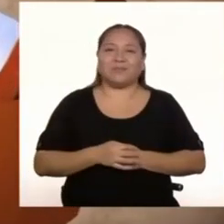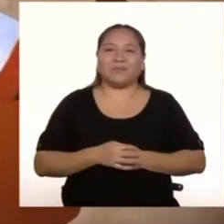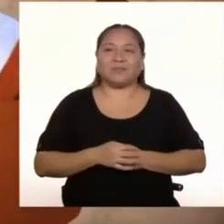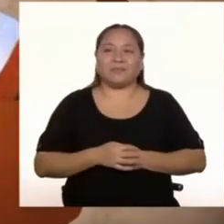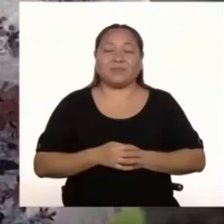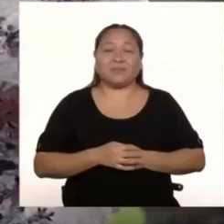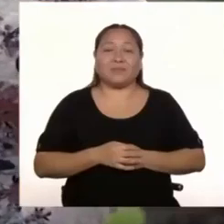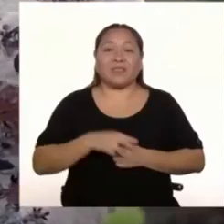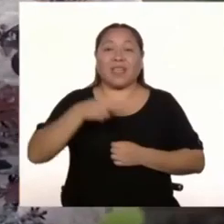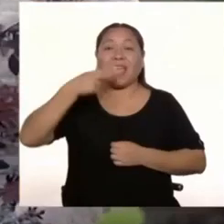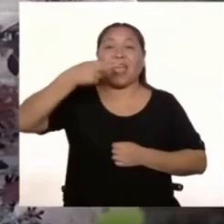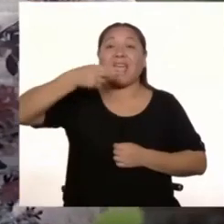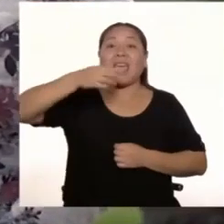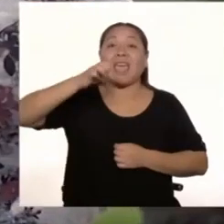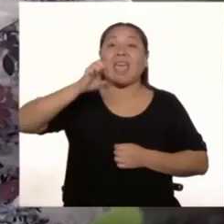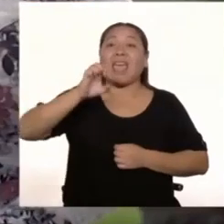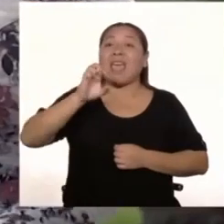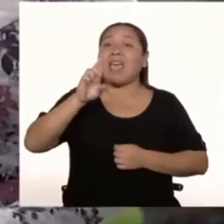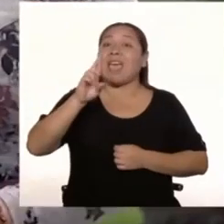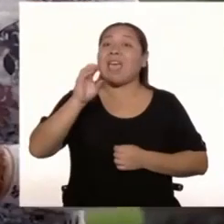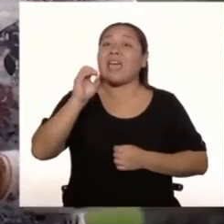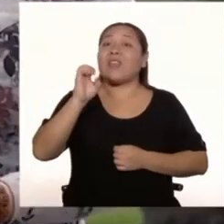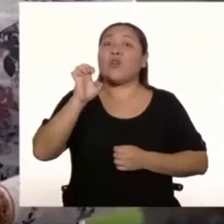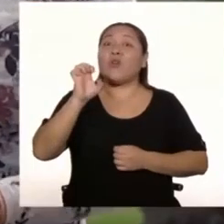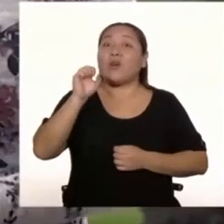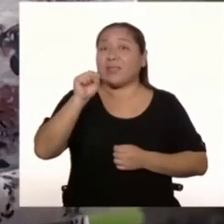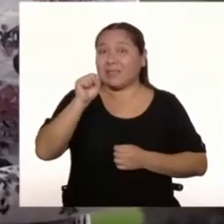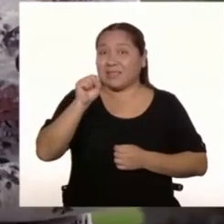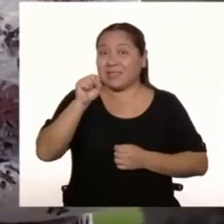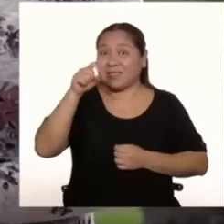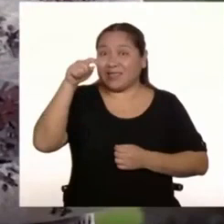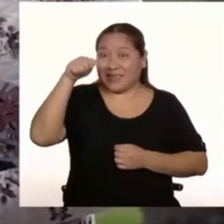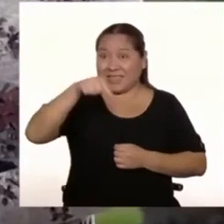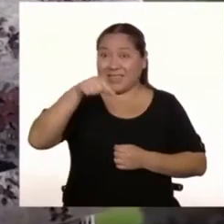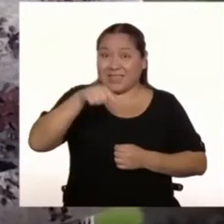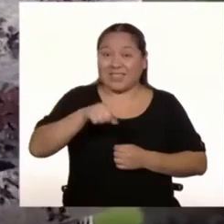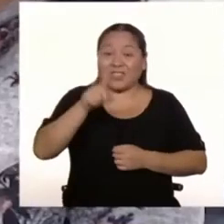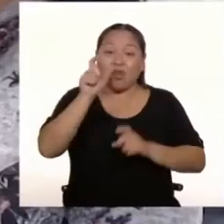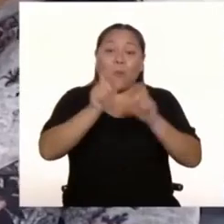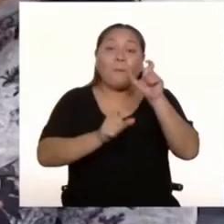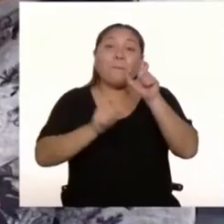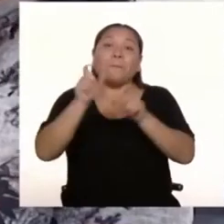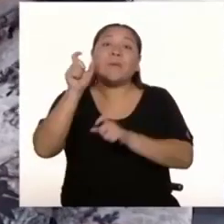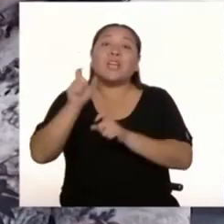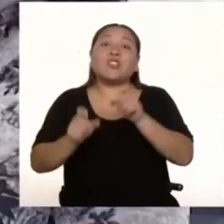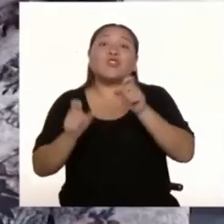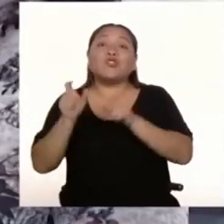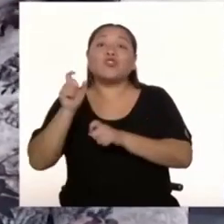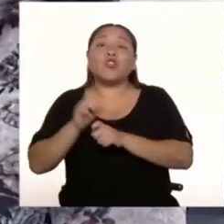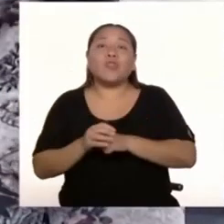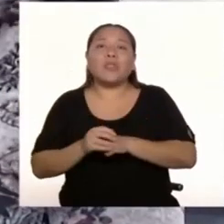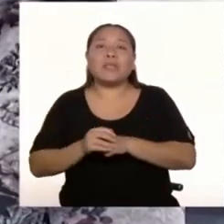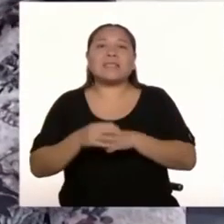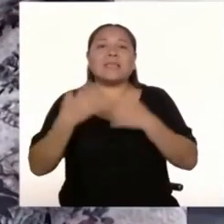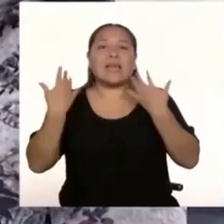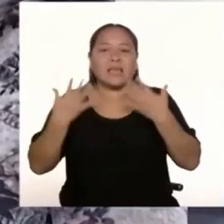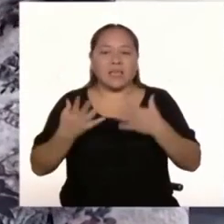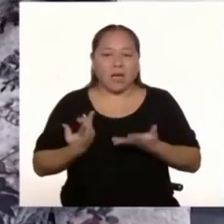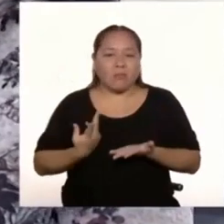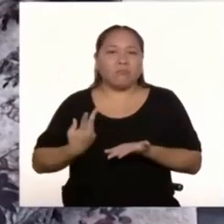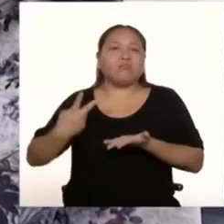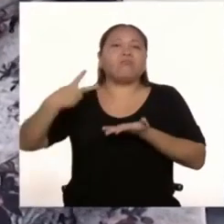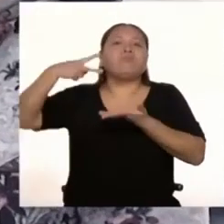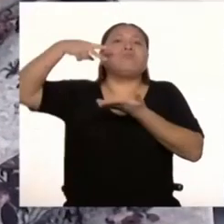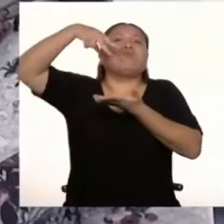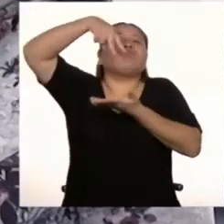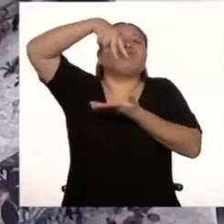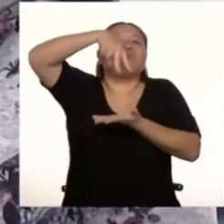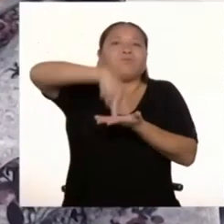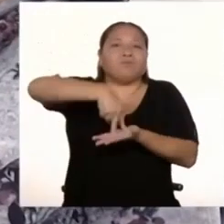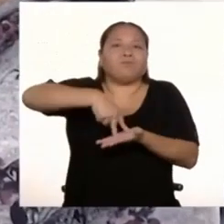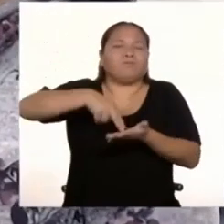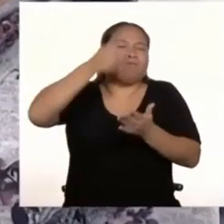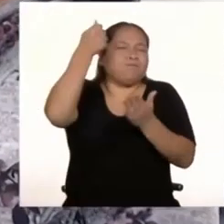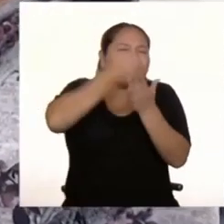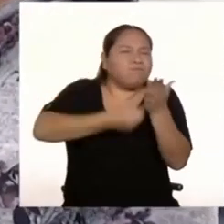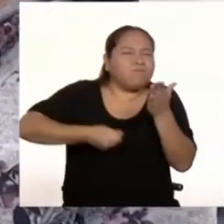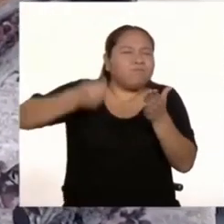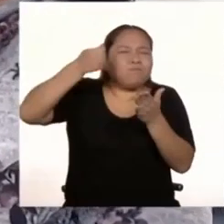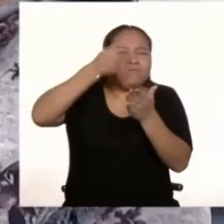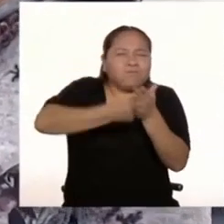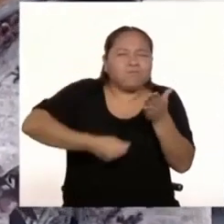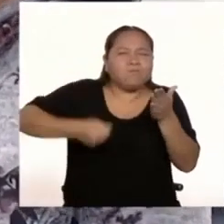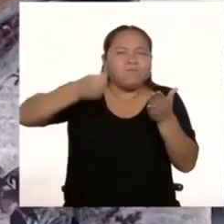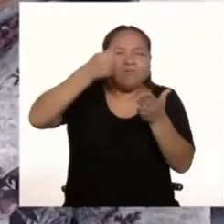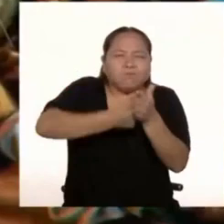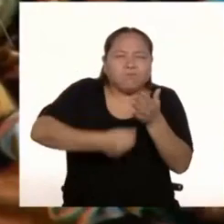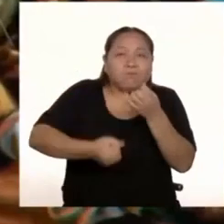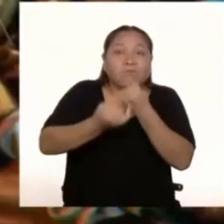Los héroes van a ser aquellas personas que van a tener una actuación destacada en determinados momentos